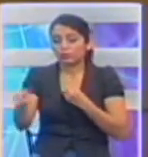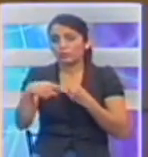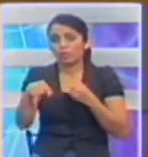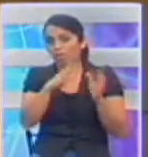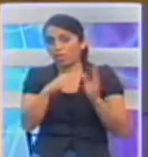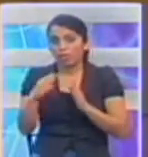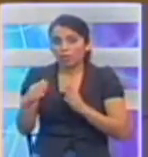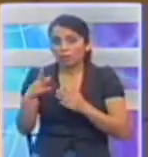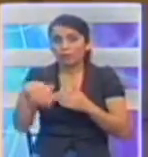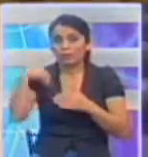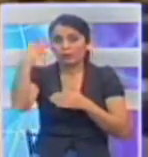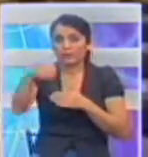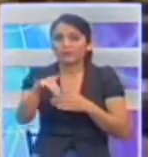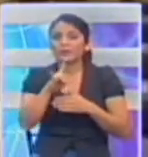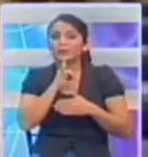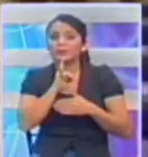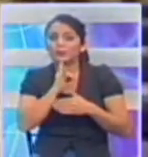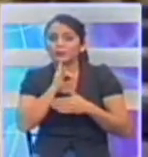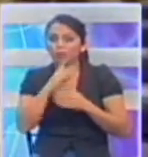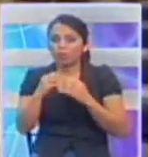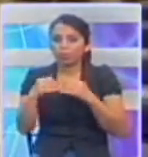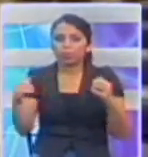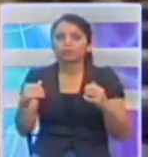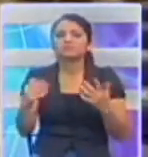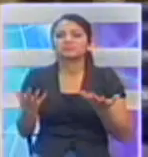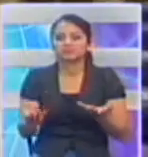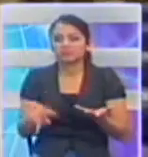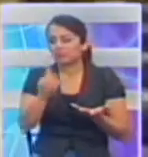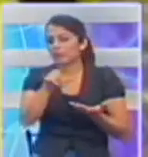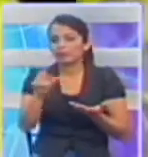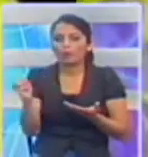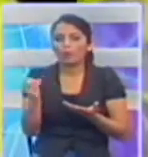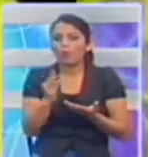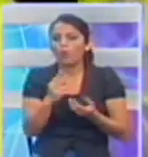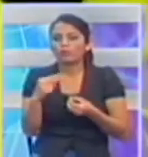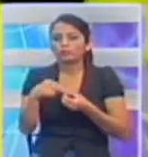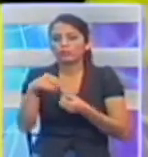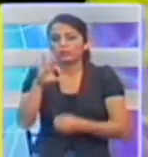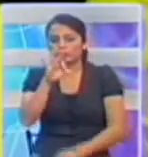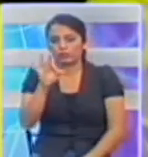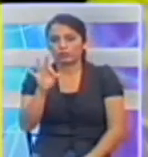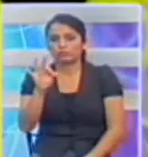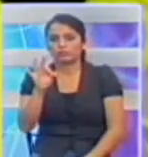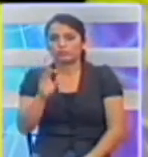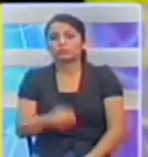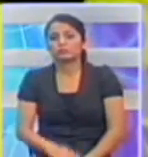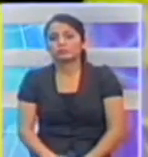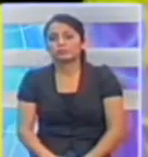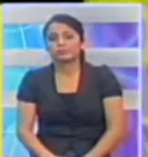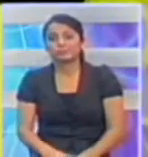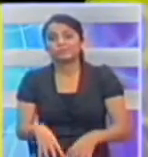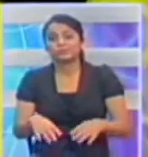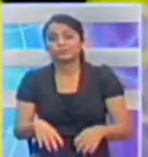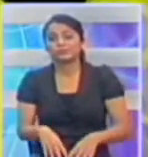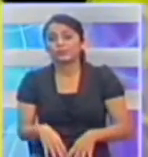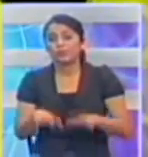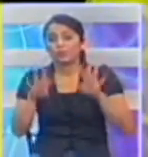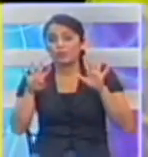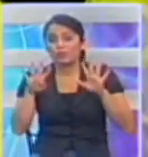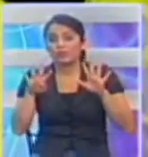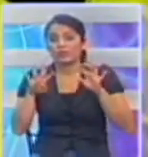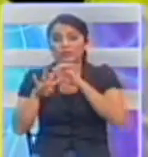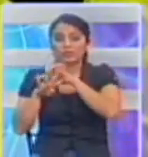el alcaloide a Estados Unidos, la cual estaba integrada por 9 personas. Todos ecuatorianos, de los cuales 3 tienen antecedentes